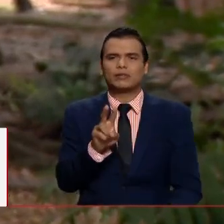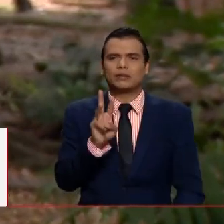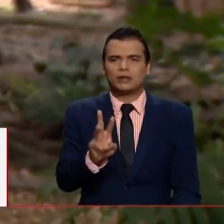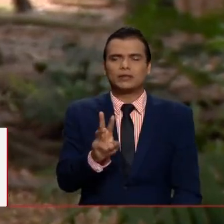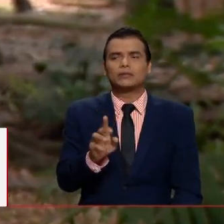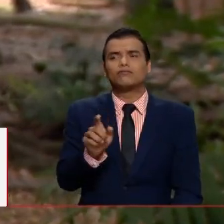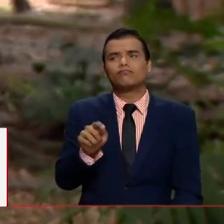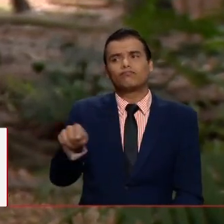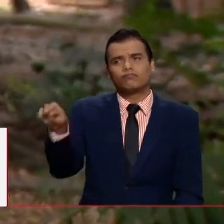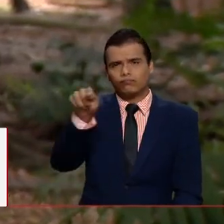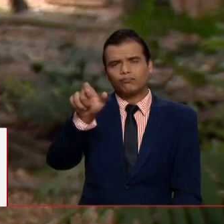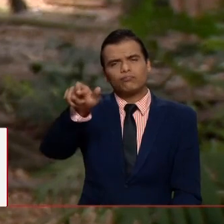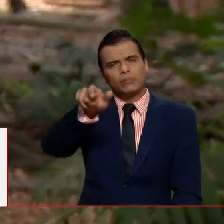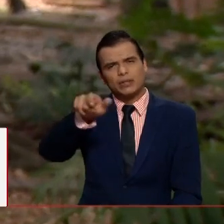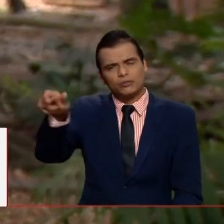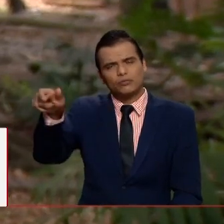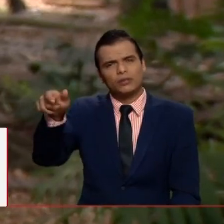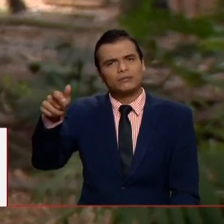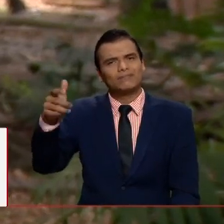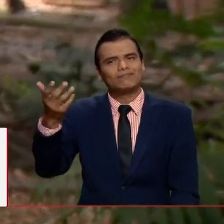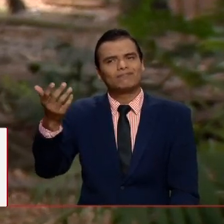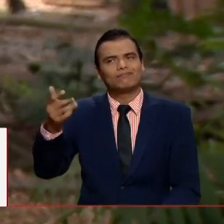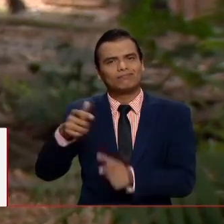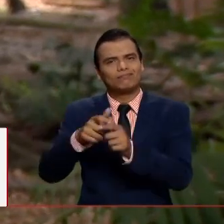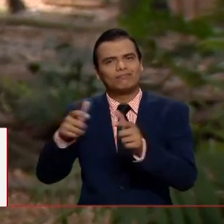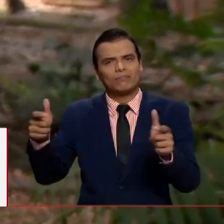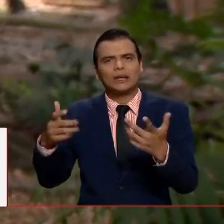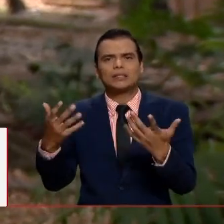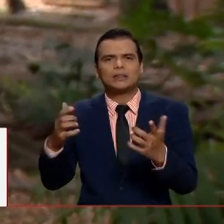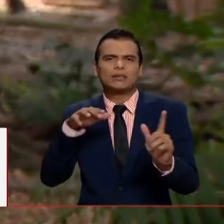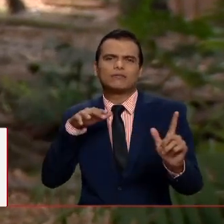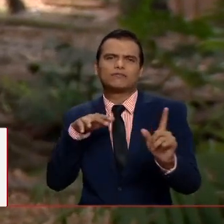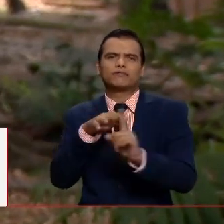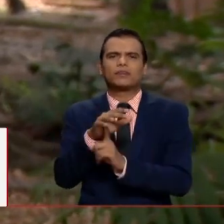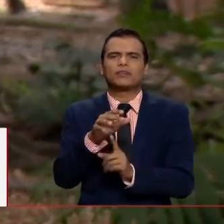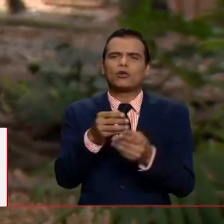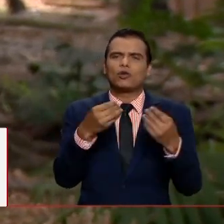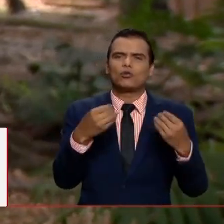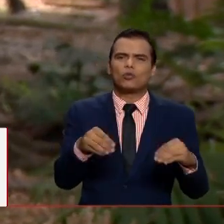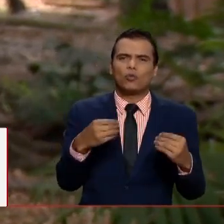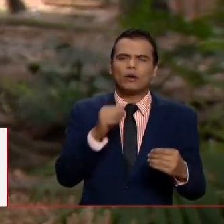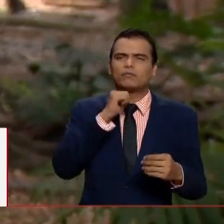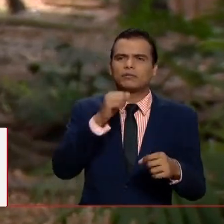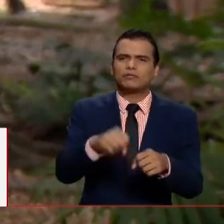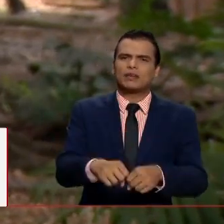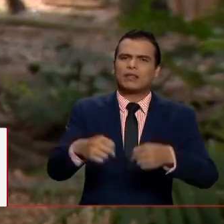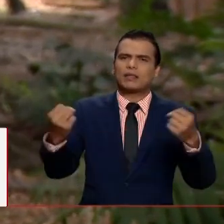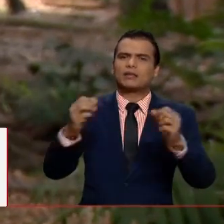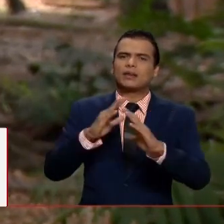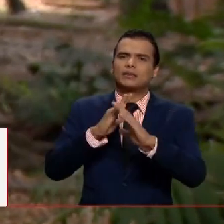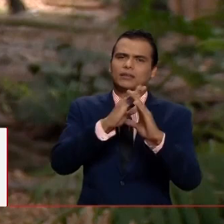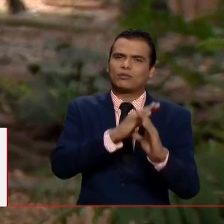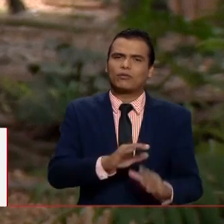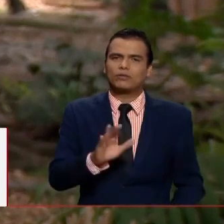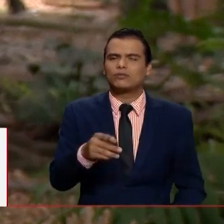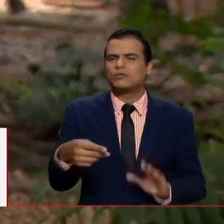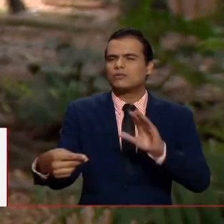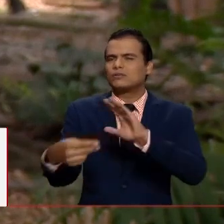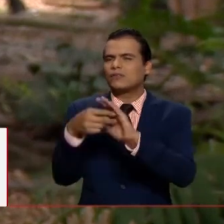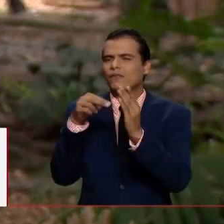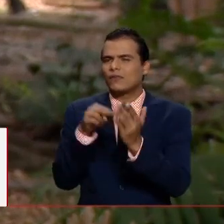estaban actuando con el objetivo de poner en peligro la seguridad pública del municipio, lo que configura el delito